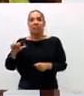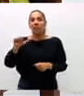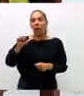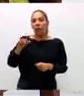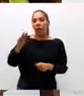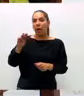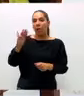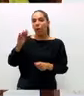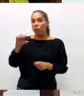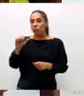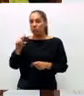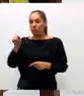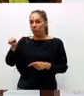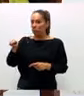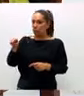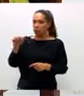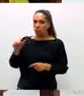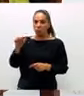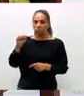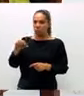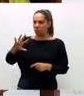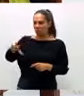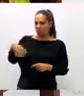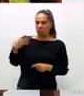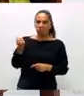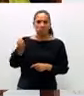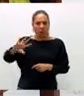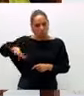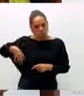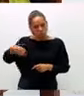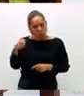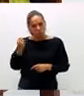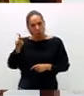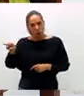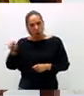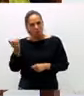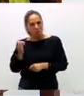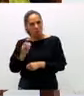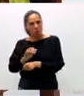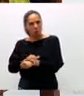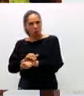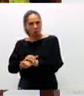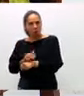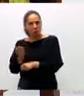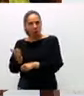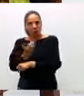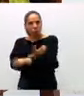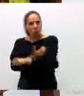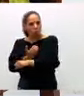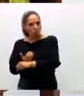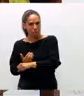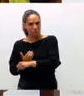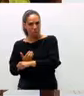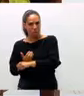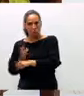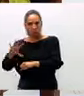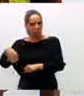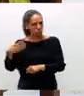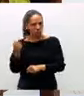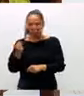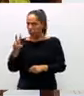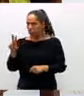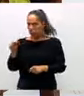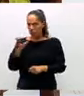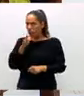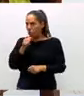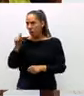abusando de sus compañeras o sus compañeros. Entonces lo que tienes que hacer, lo que se debe hacer es intervenir con Juan para ver